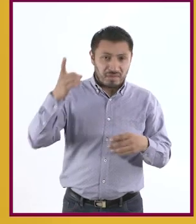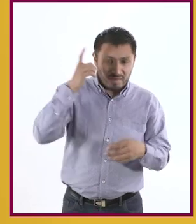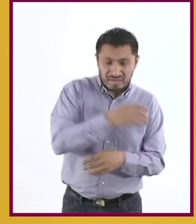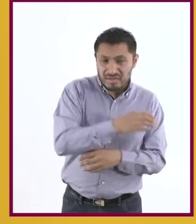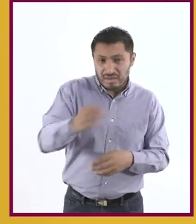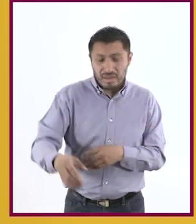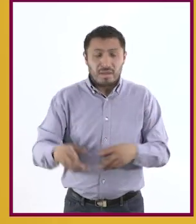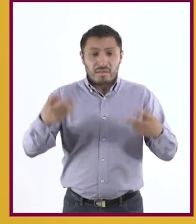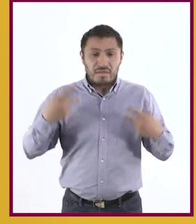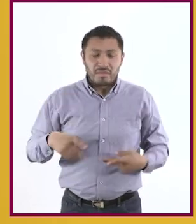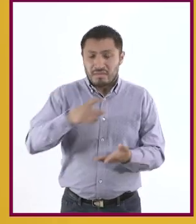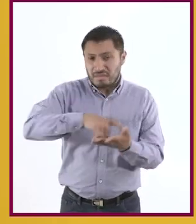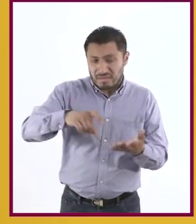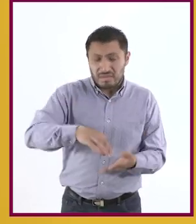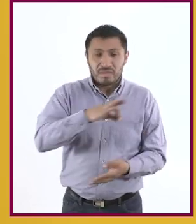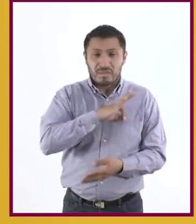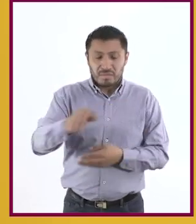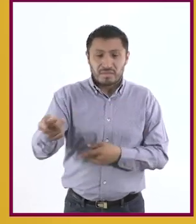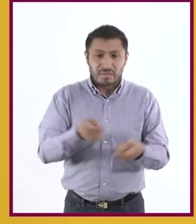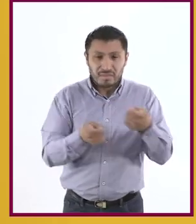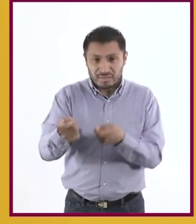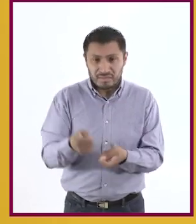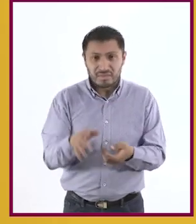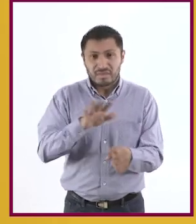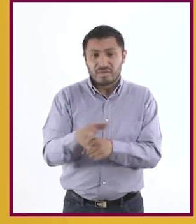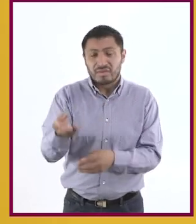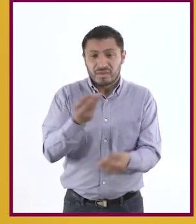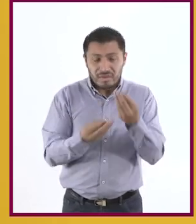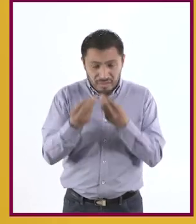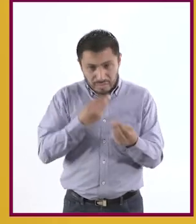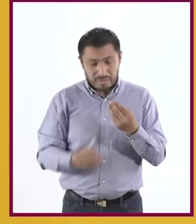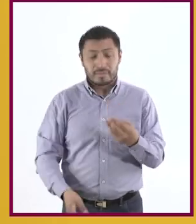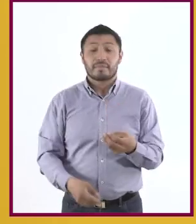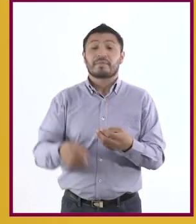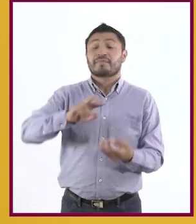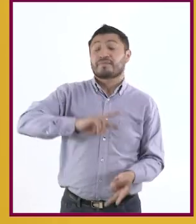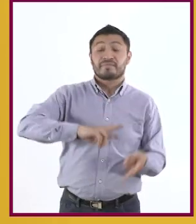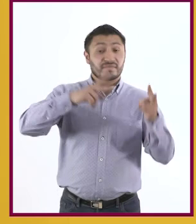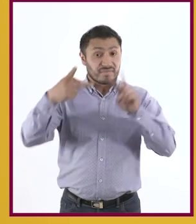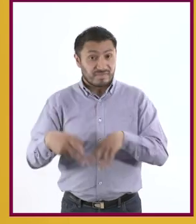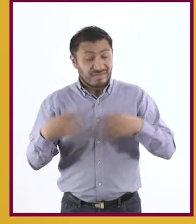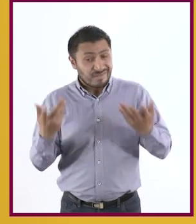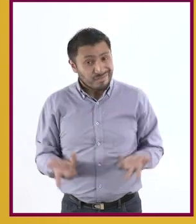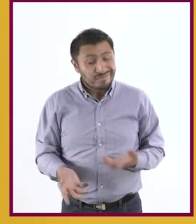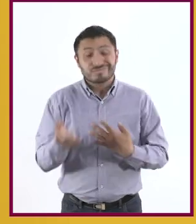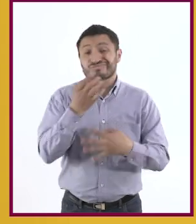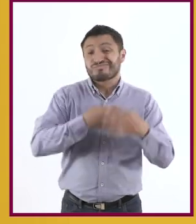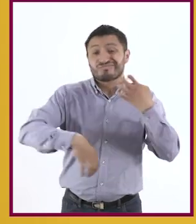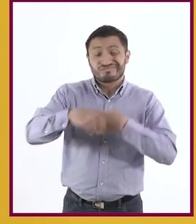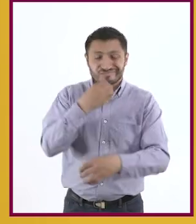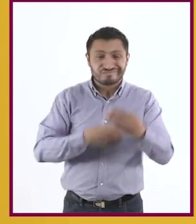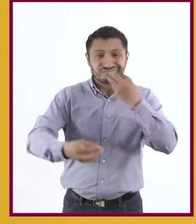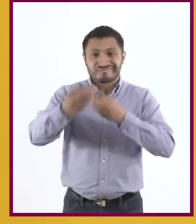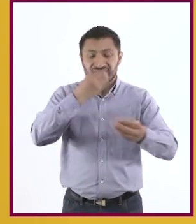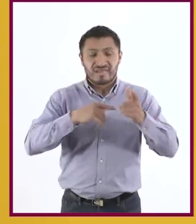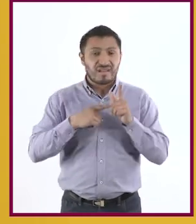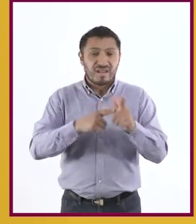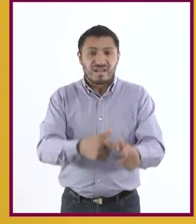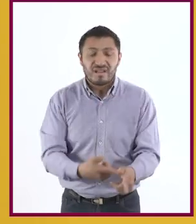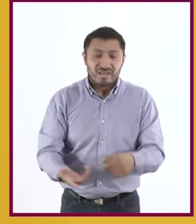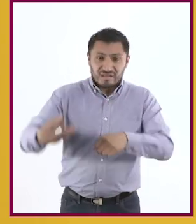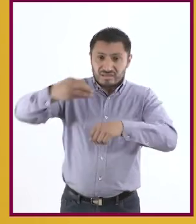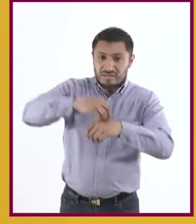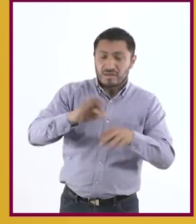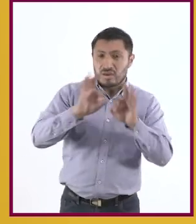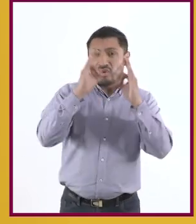público consumidor seamos quienes controlemos lo que ponemos en nuestra mesa. De lo contrario, las grandes empresas alimentarias seguirán imponiendo